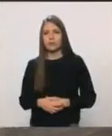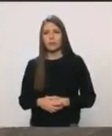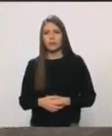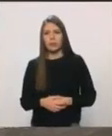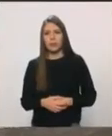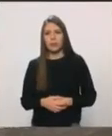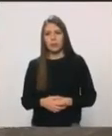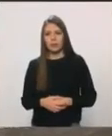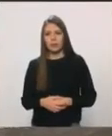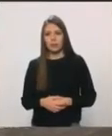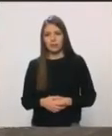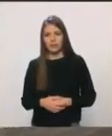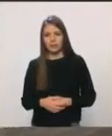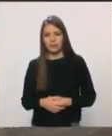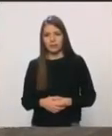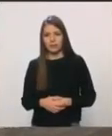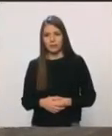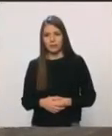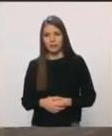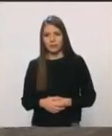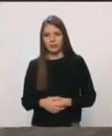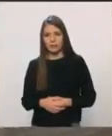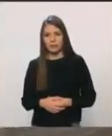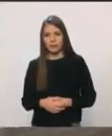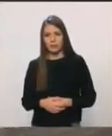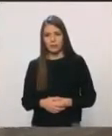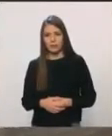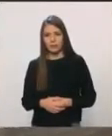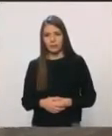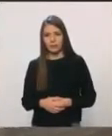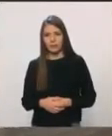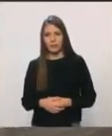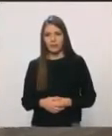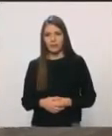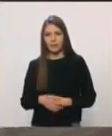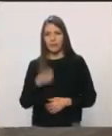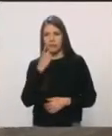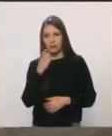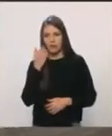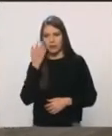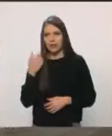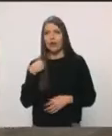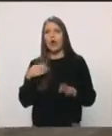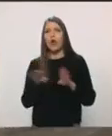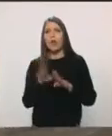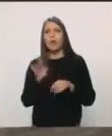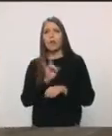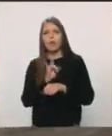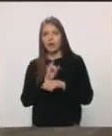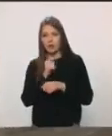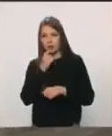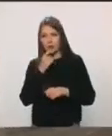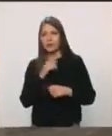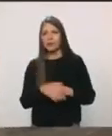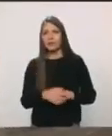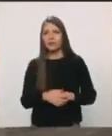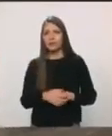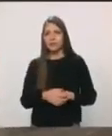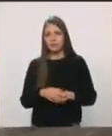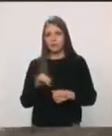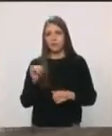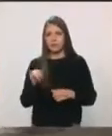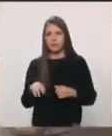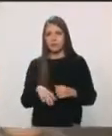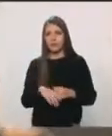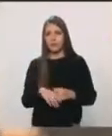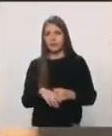¿Quieres que lo intentemos como si yo fuera el niño? Sí, claro que sí, con todo gusto. A ver, ¿qué hago? Entonces, tenemos aquí al paciente, que